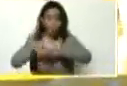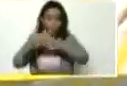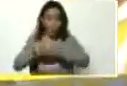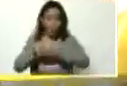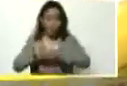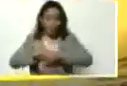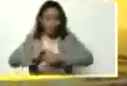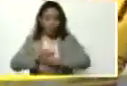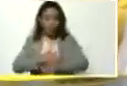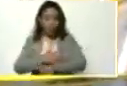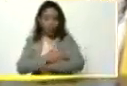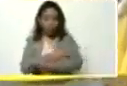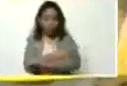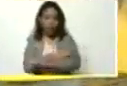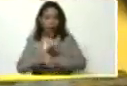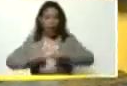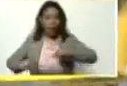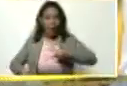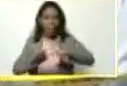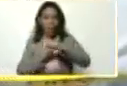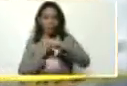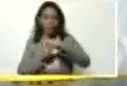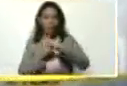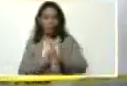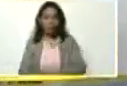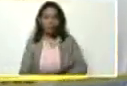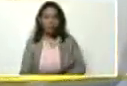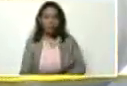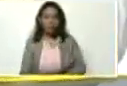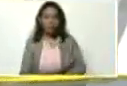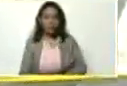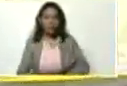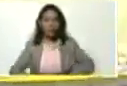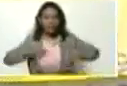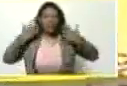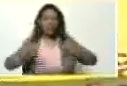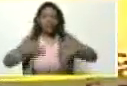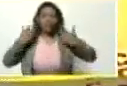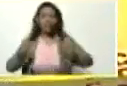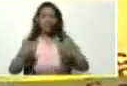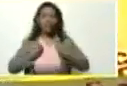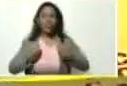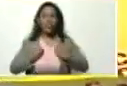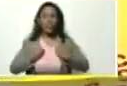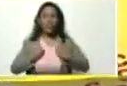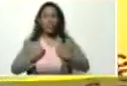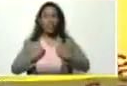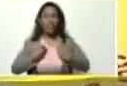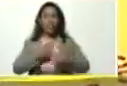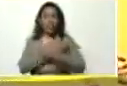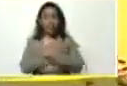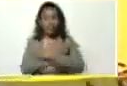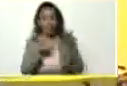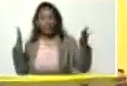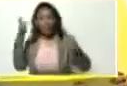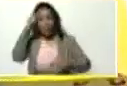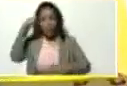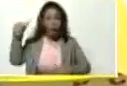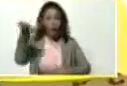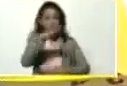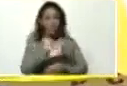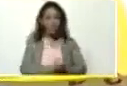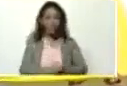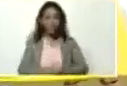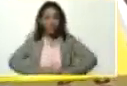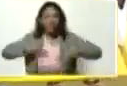vibraba de energía positiva, de ganas de vivir, de ganas de servir al pueblo, de